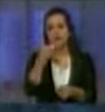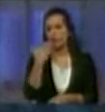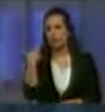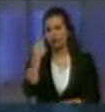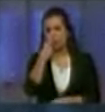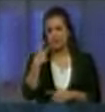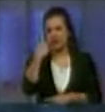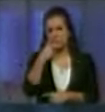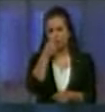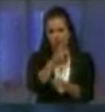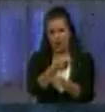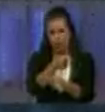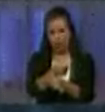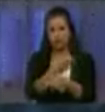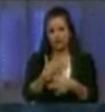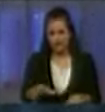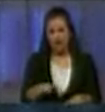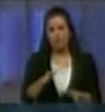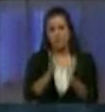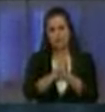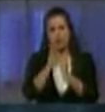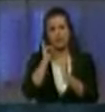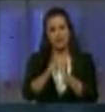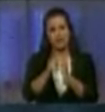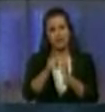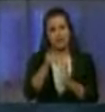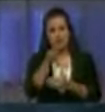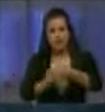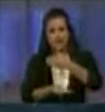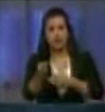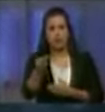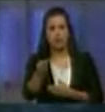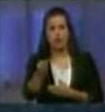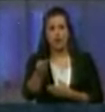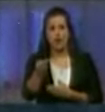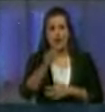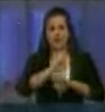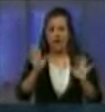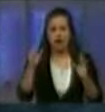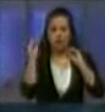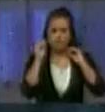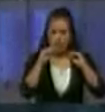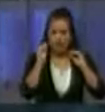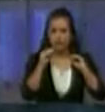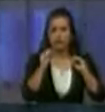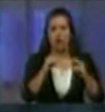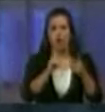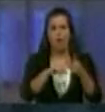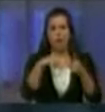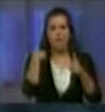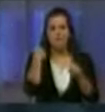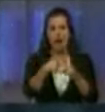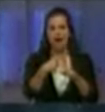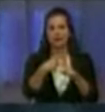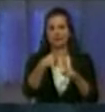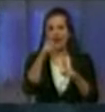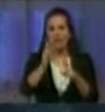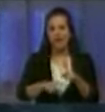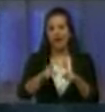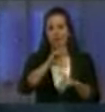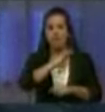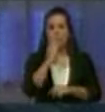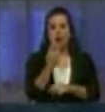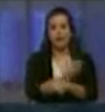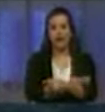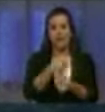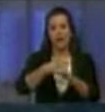2 años, que sean transferidos con preparación y con todo el poder